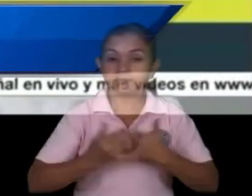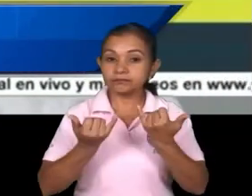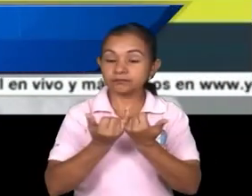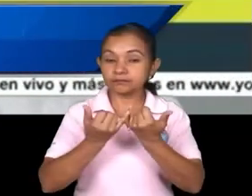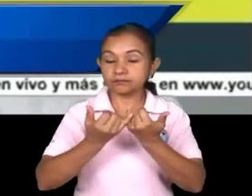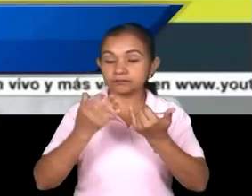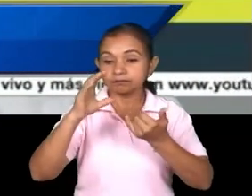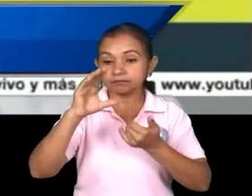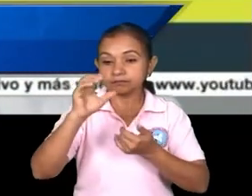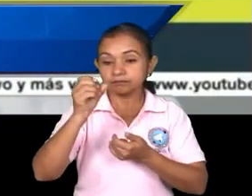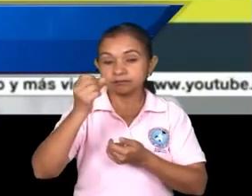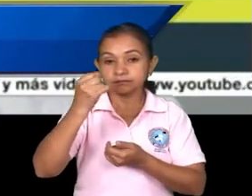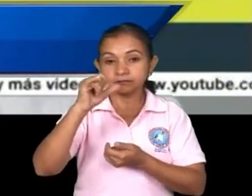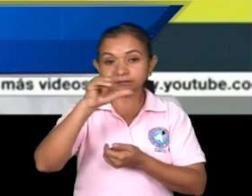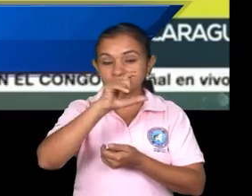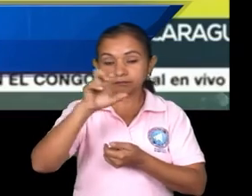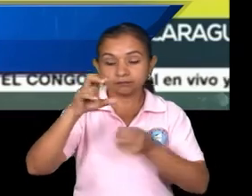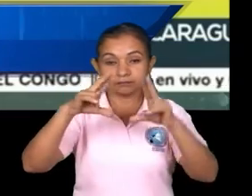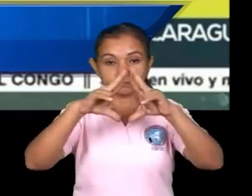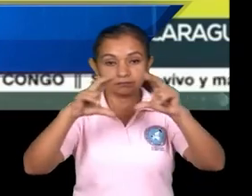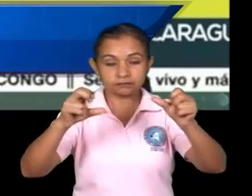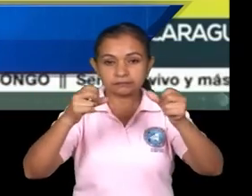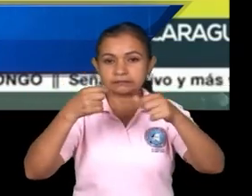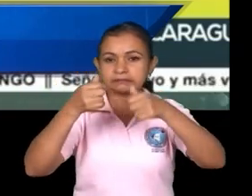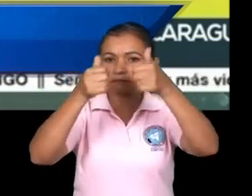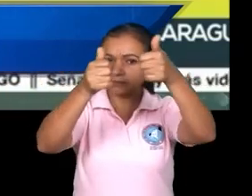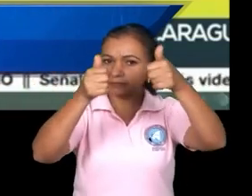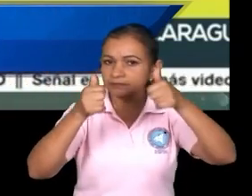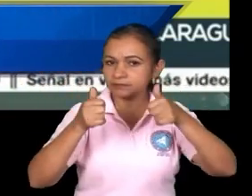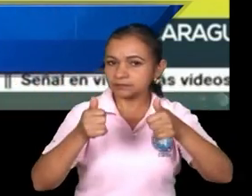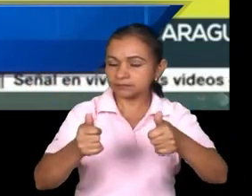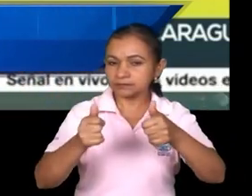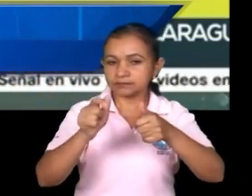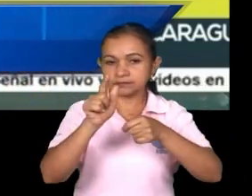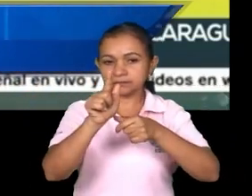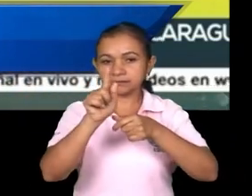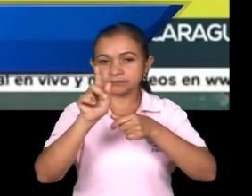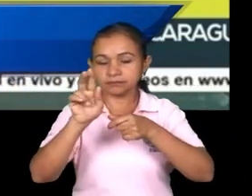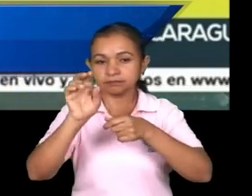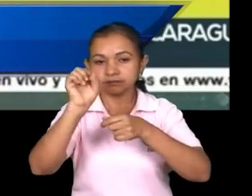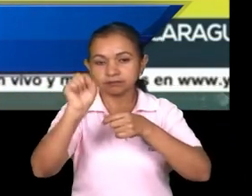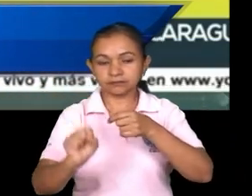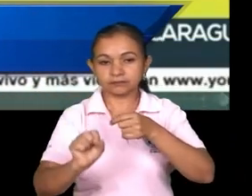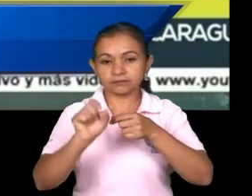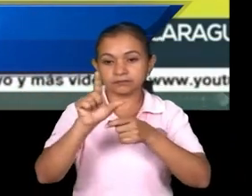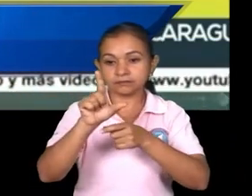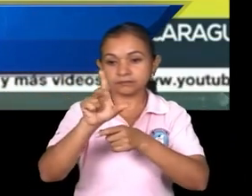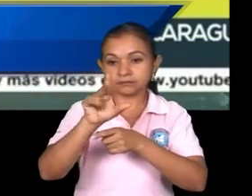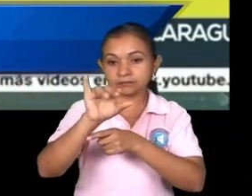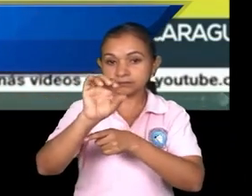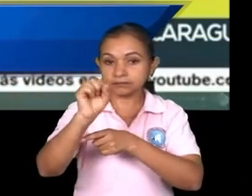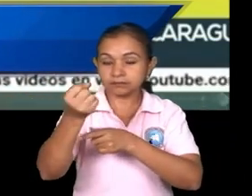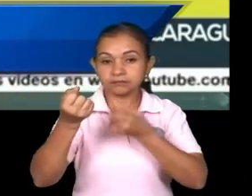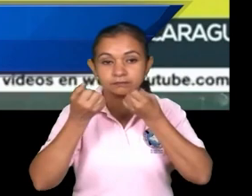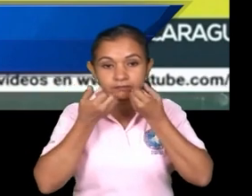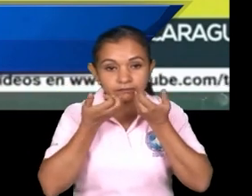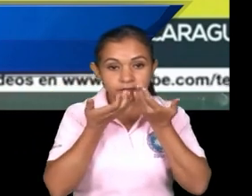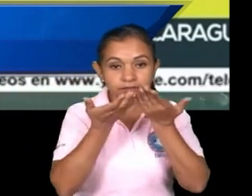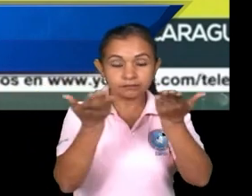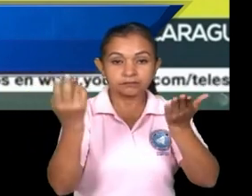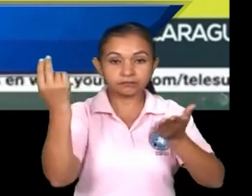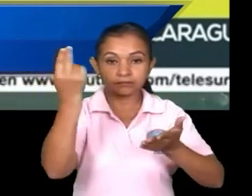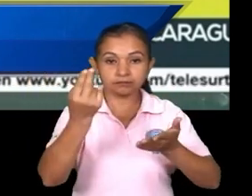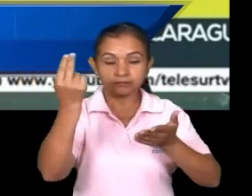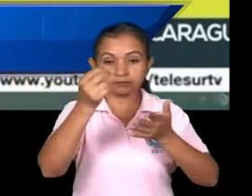Canciller nicaragüense denuncia ante la cadena internacional Telesur a Luis Almagro, quien promueve la aplicación